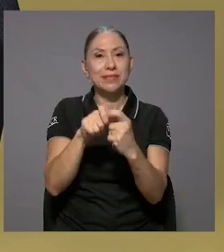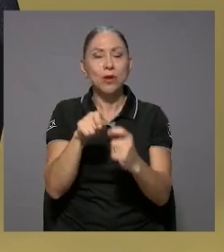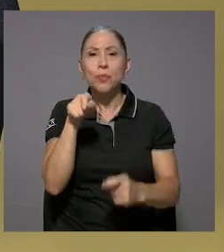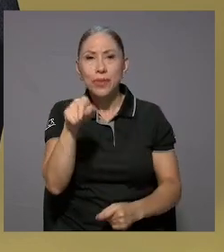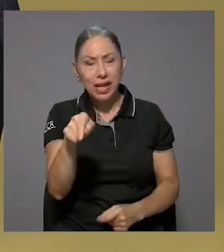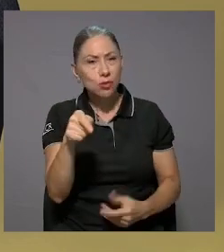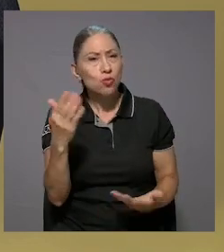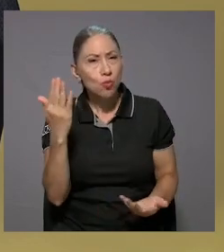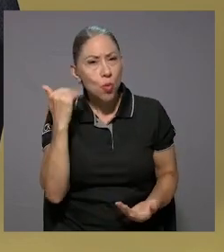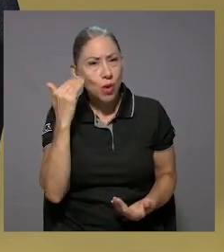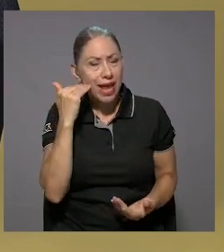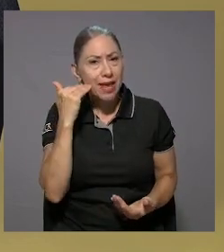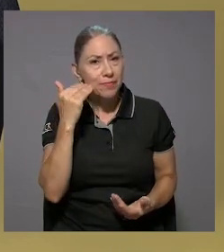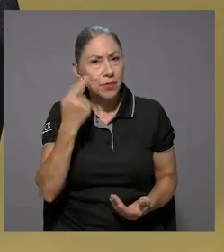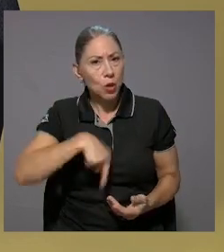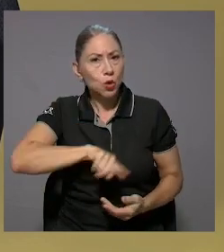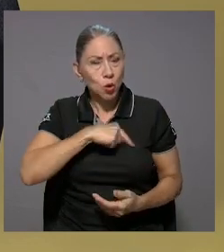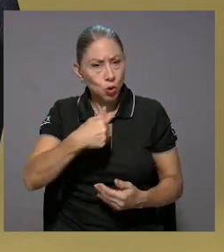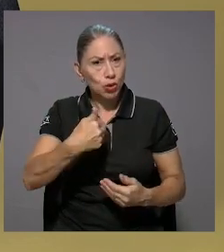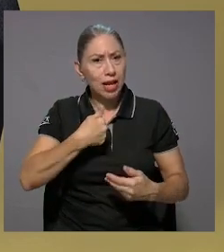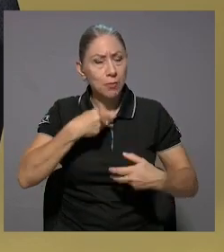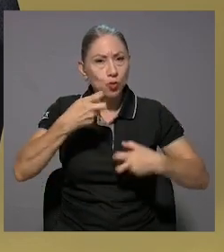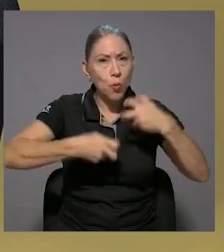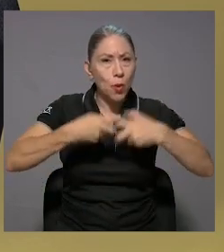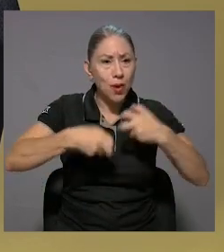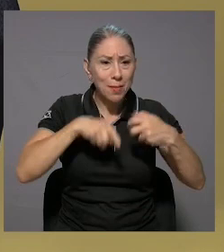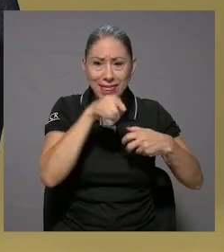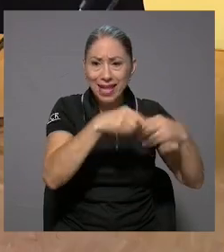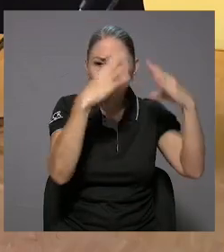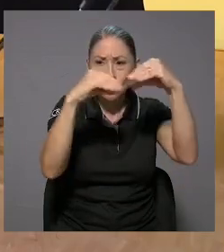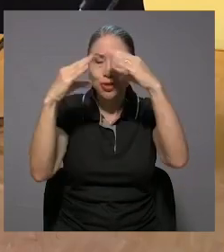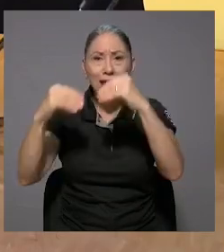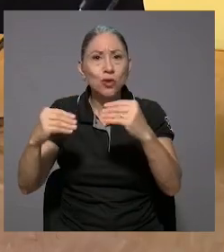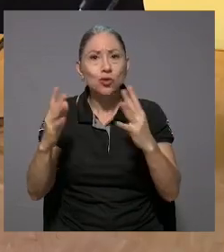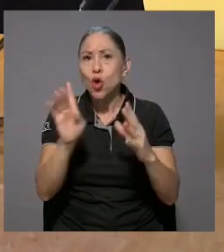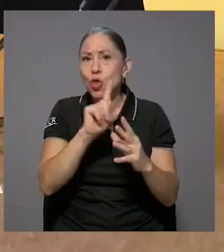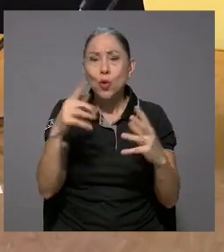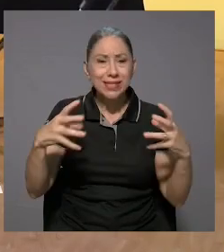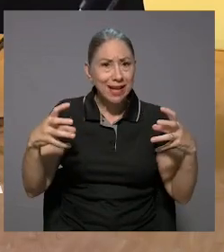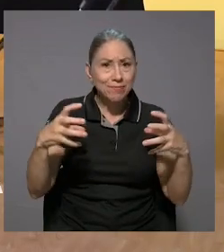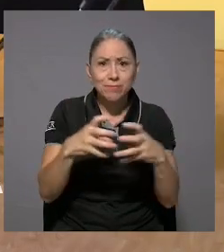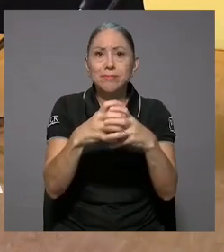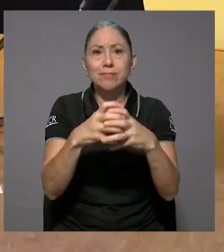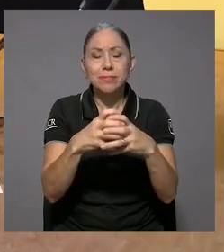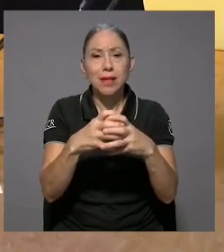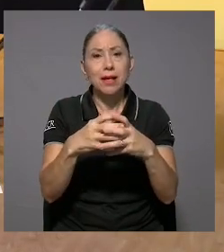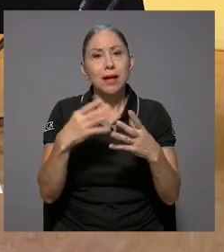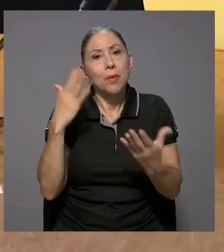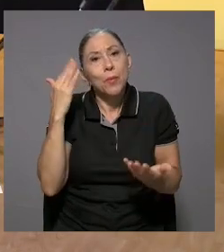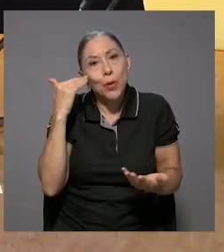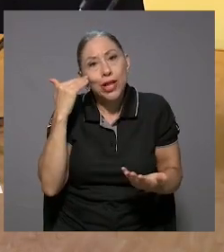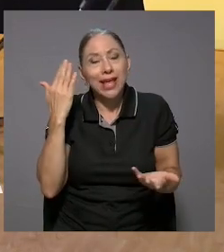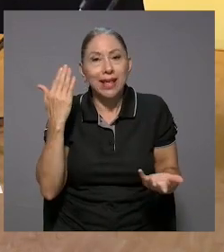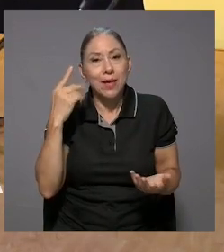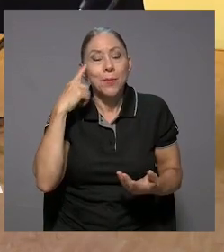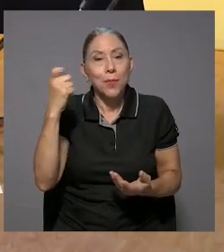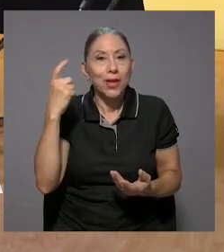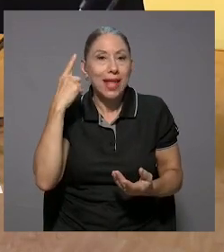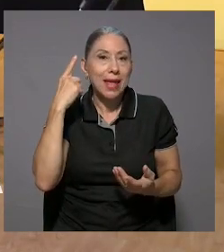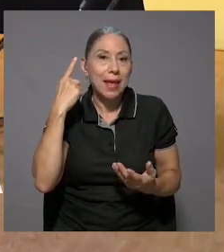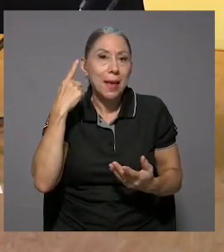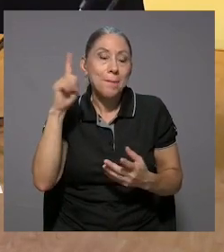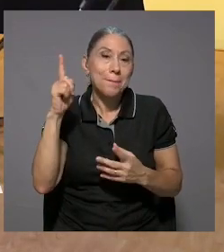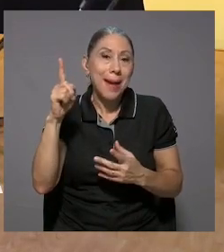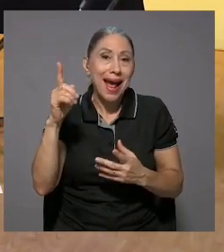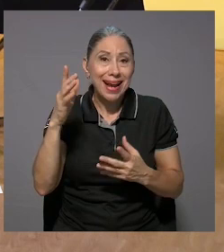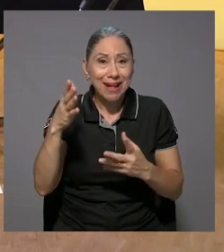es un problema, o por qué enfrentamos un problema de desagregación? Porque para tomar decisiones necesitamos obtener la información lo